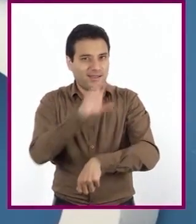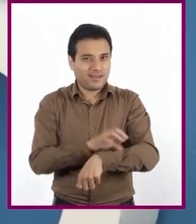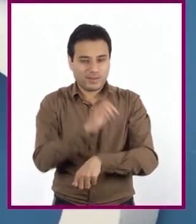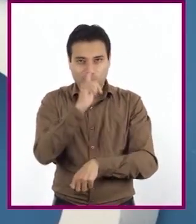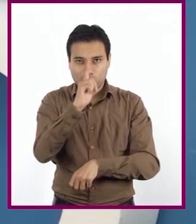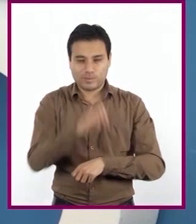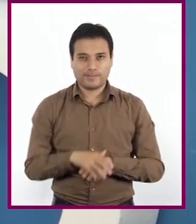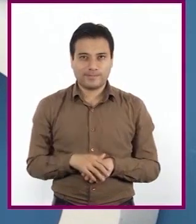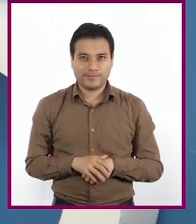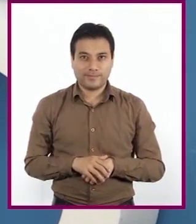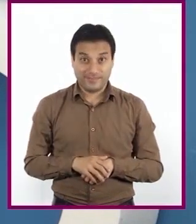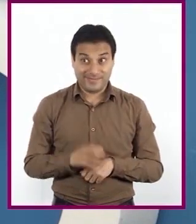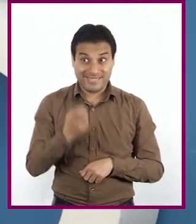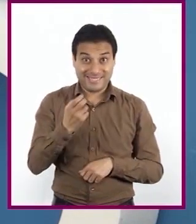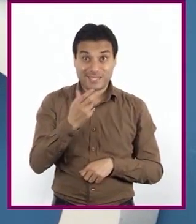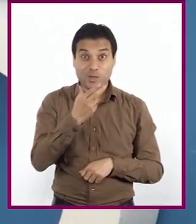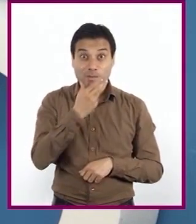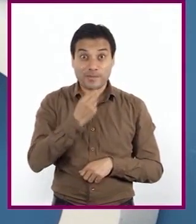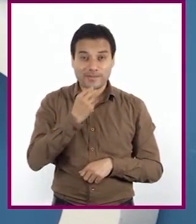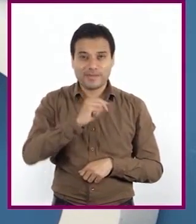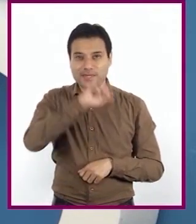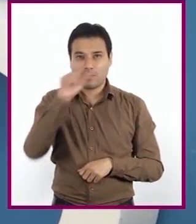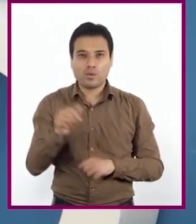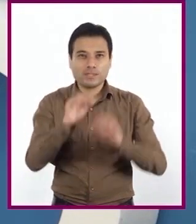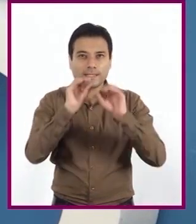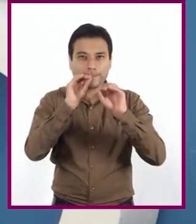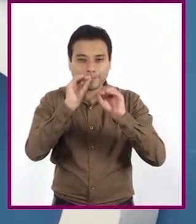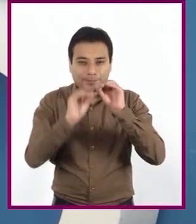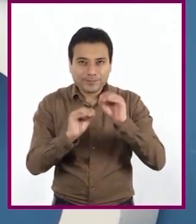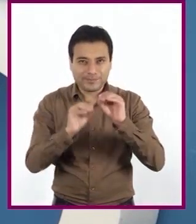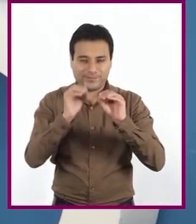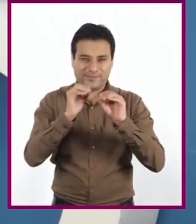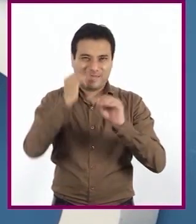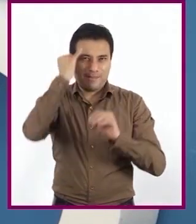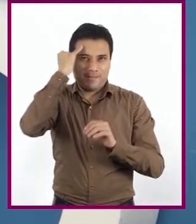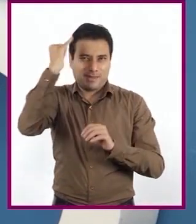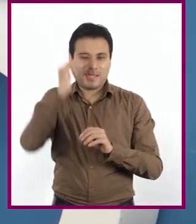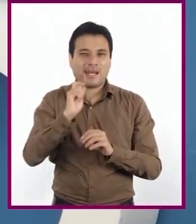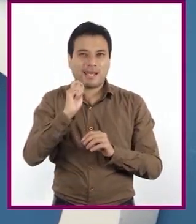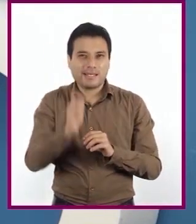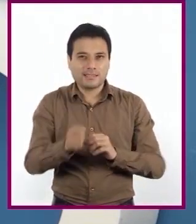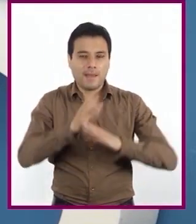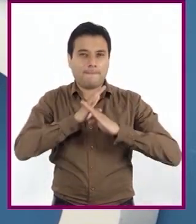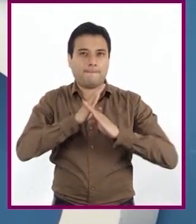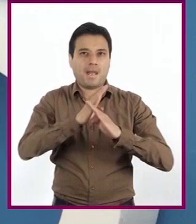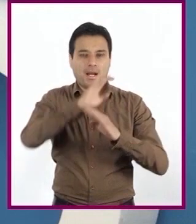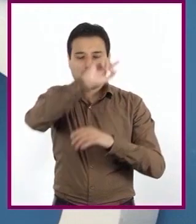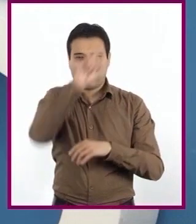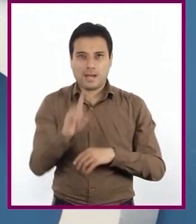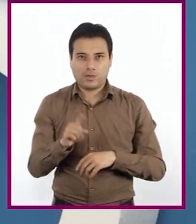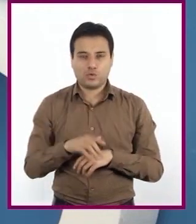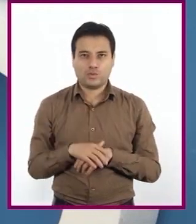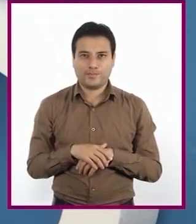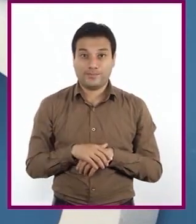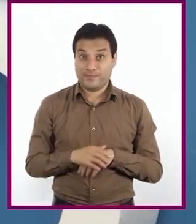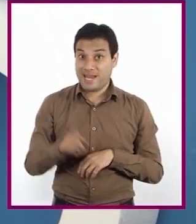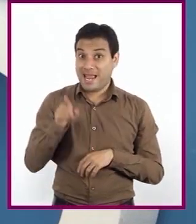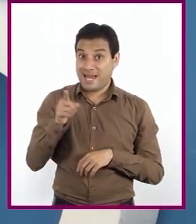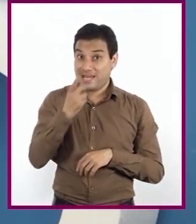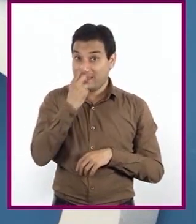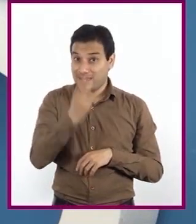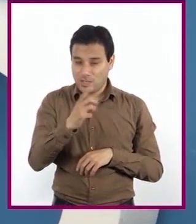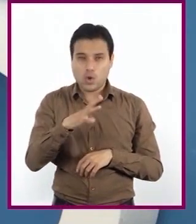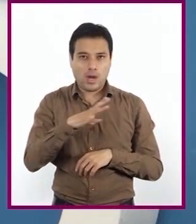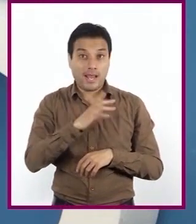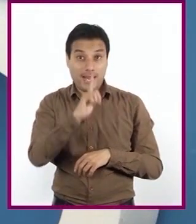experimento, Franklin pudo inventar el pararrayos. Sus trabajos acerca de la electricidad le llevaron a proponer que había 2 tipos